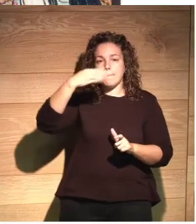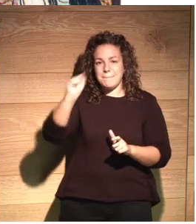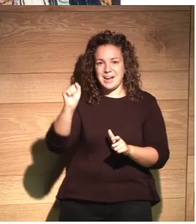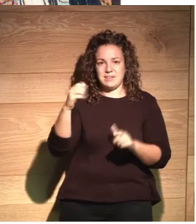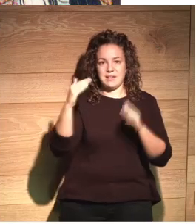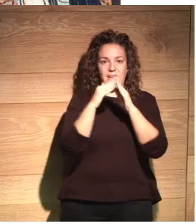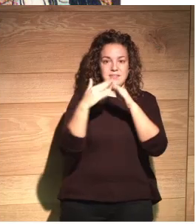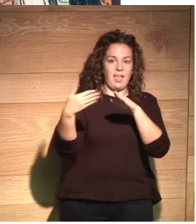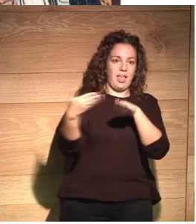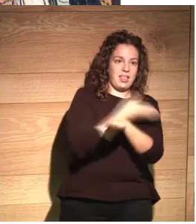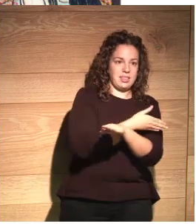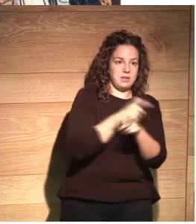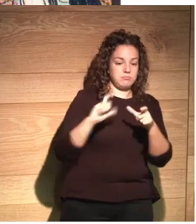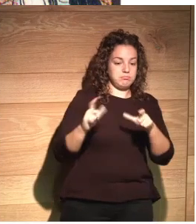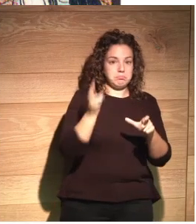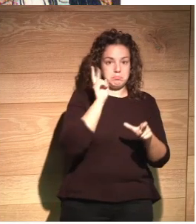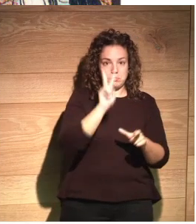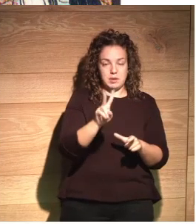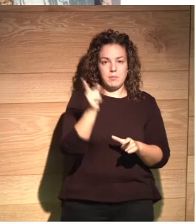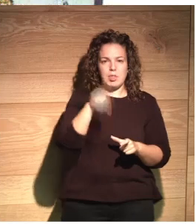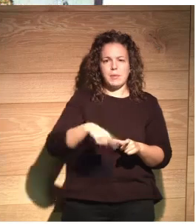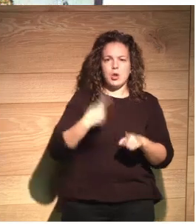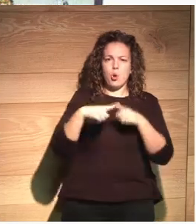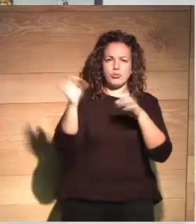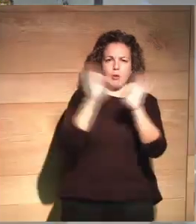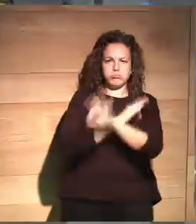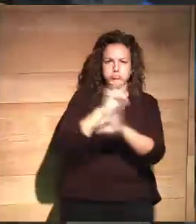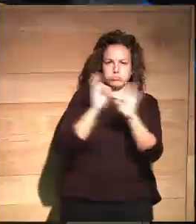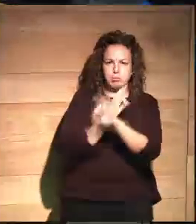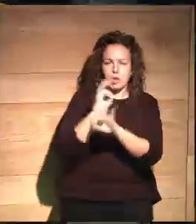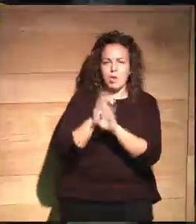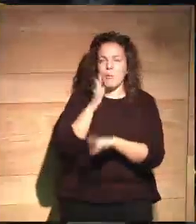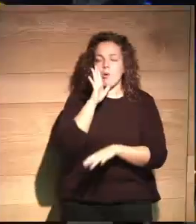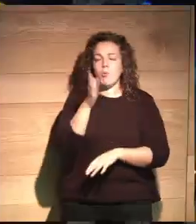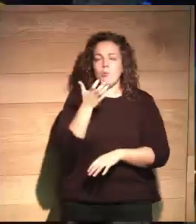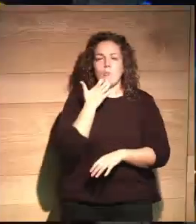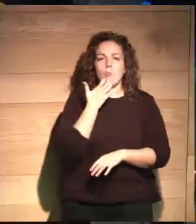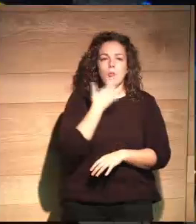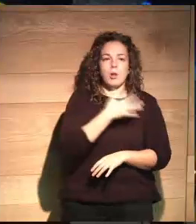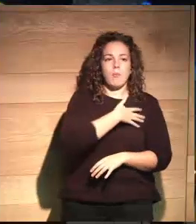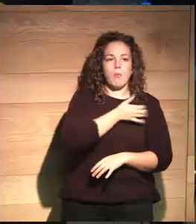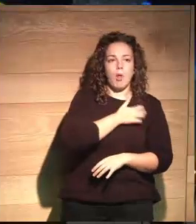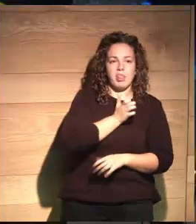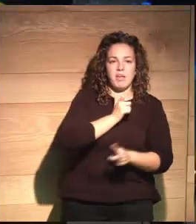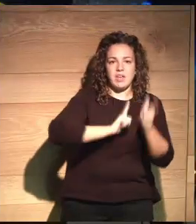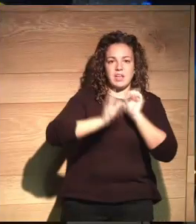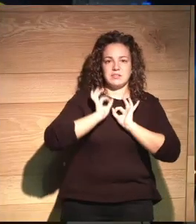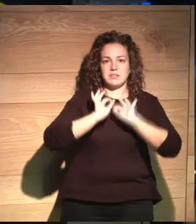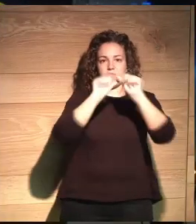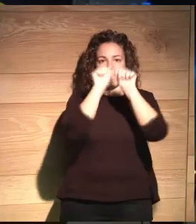pero también se equivocaron muchas cosas pensaron que la policía viajaría así